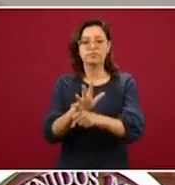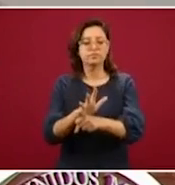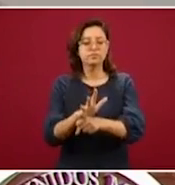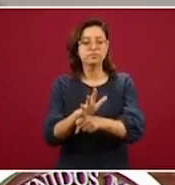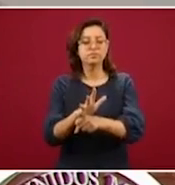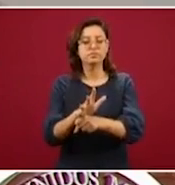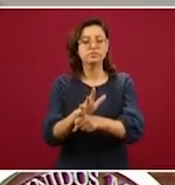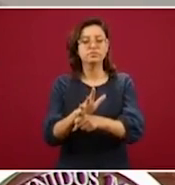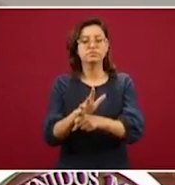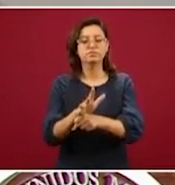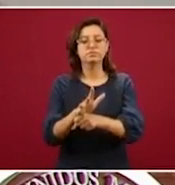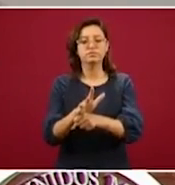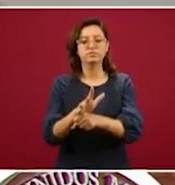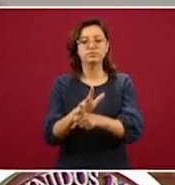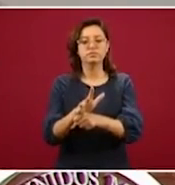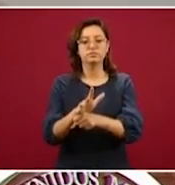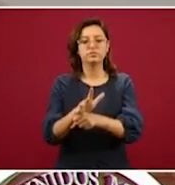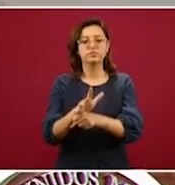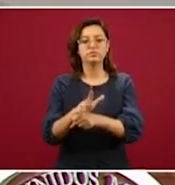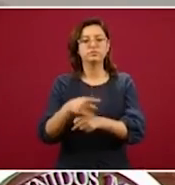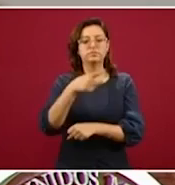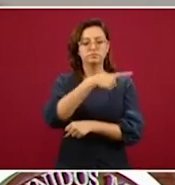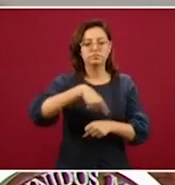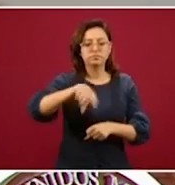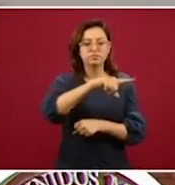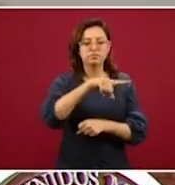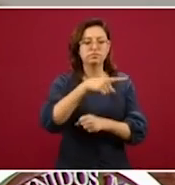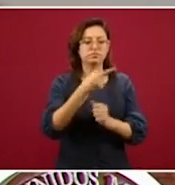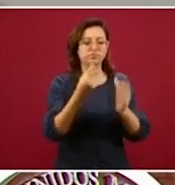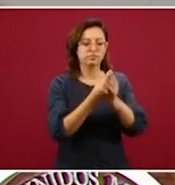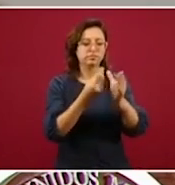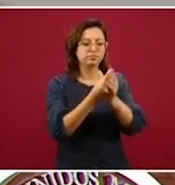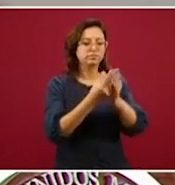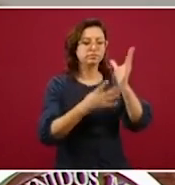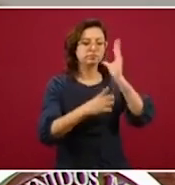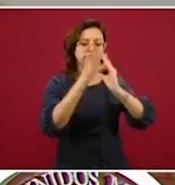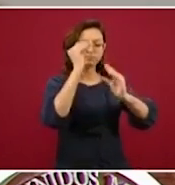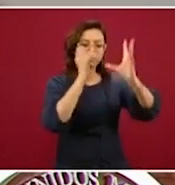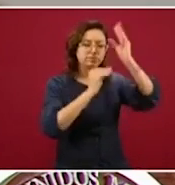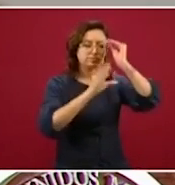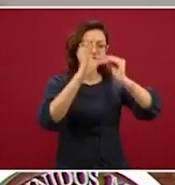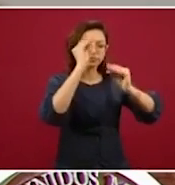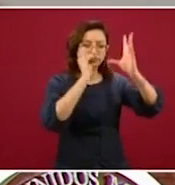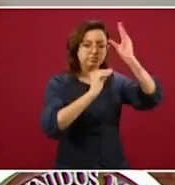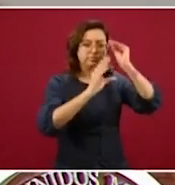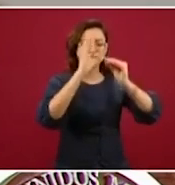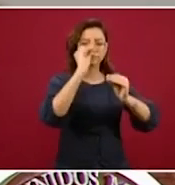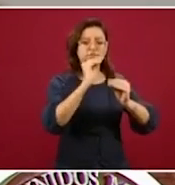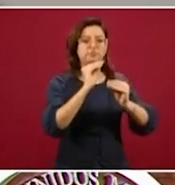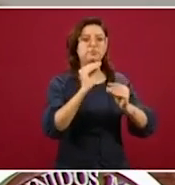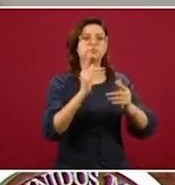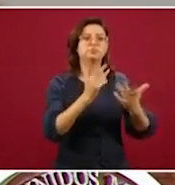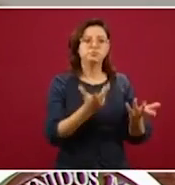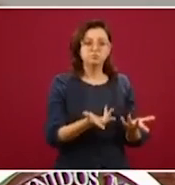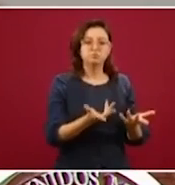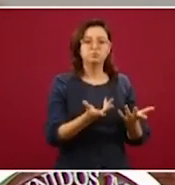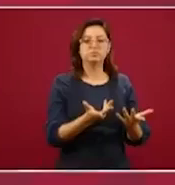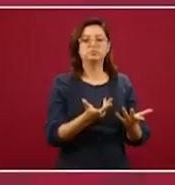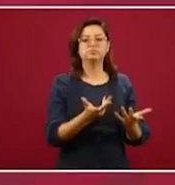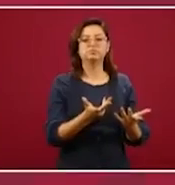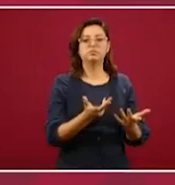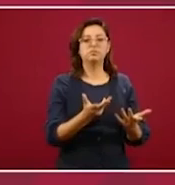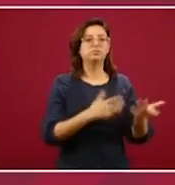que tienen esa capacitación, como bien dijo el señor presidente, pudo haber sido en